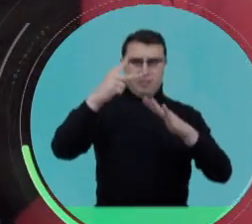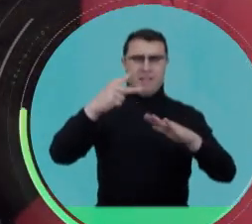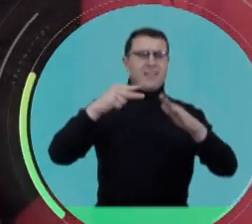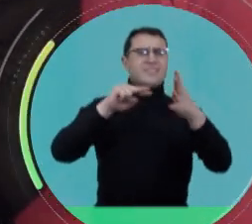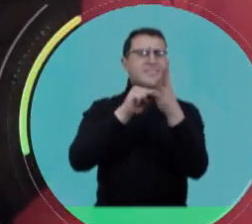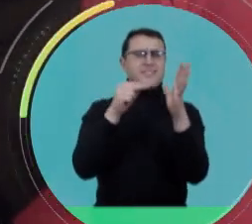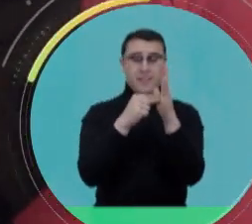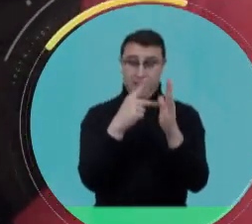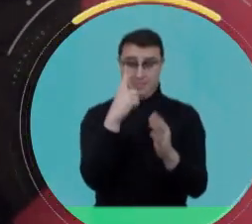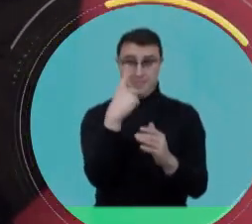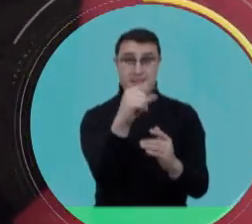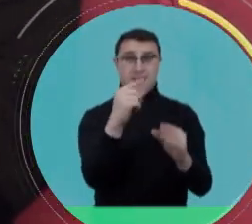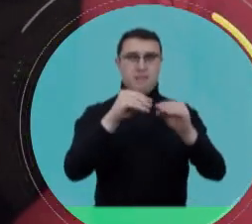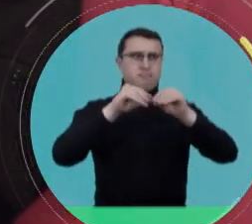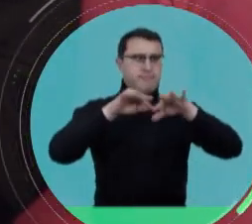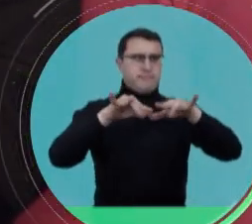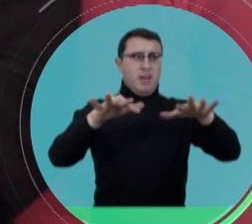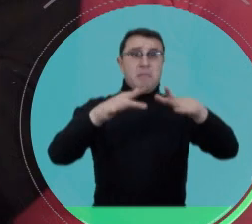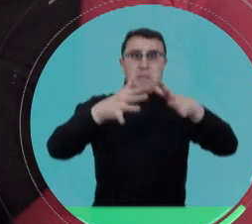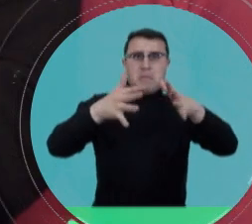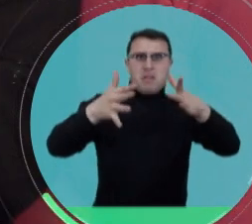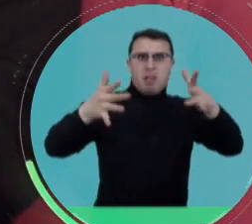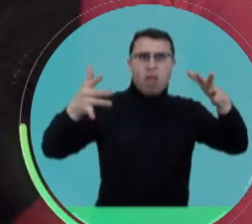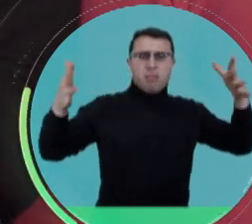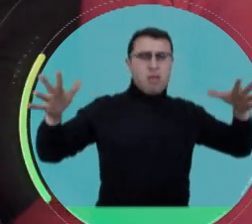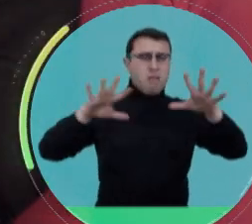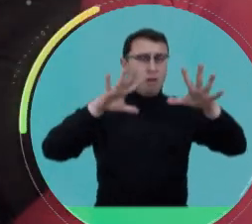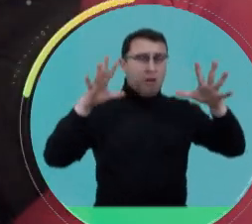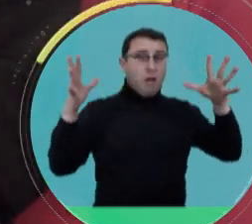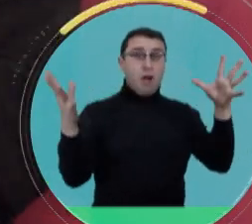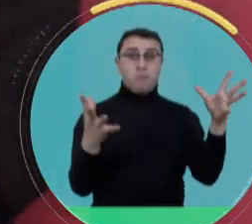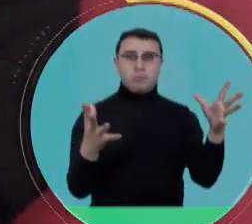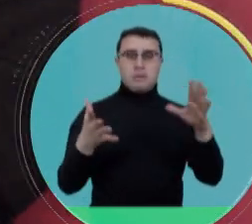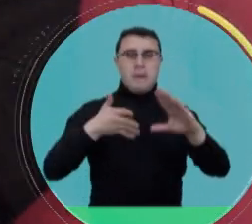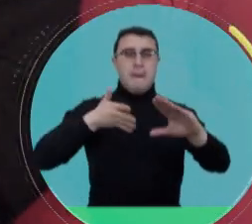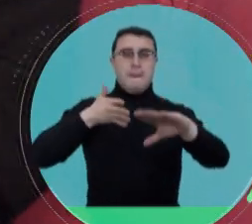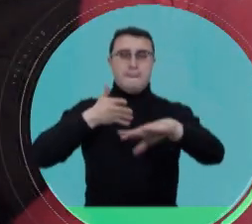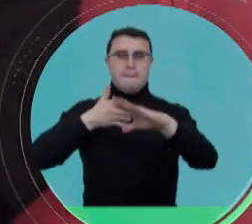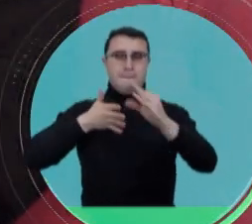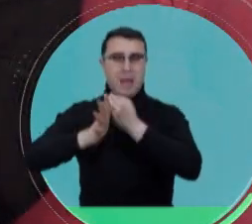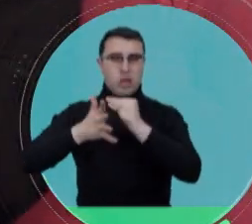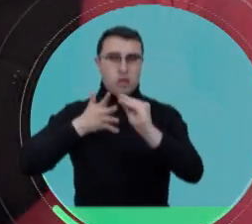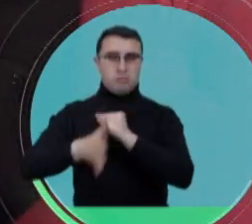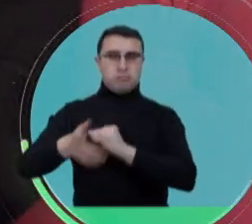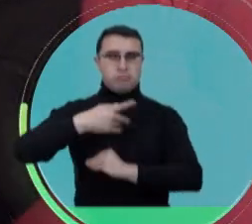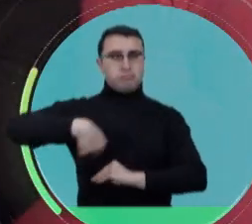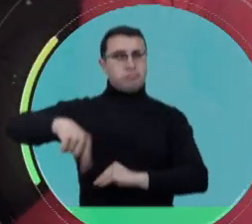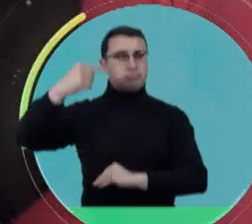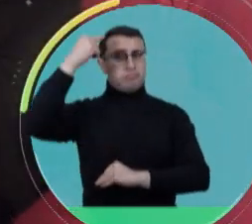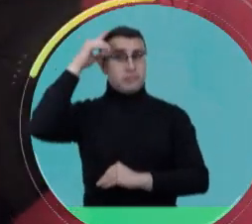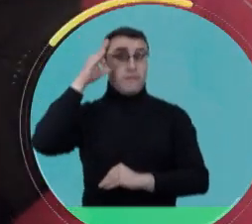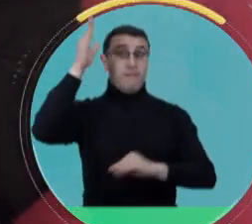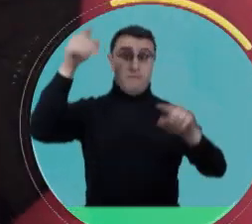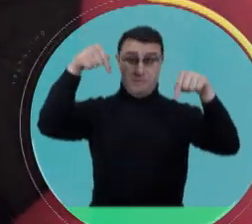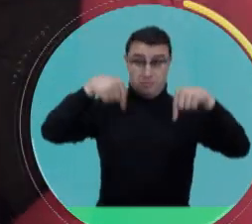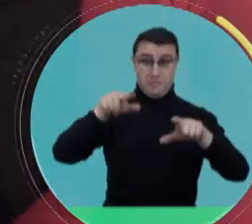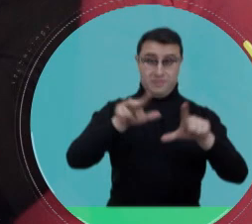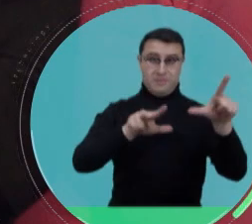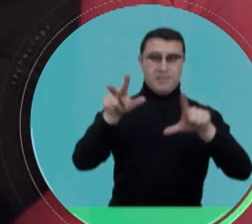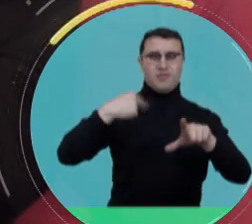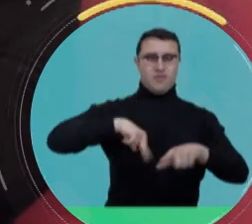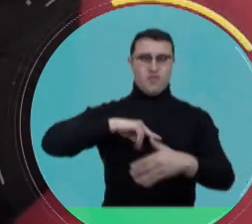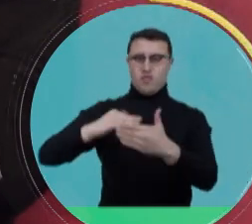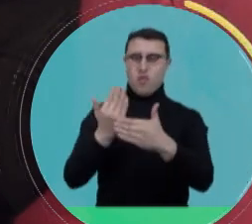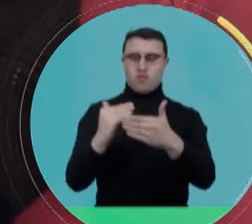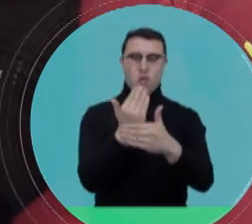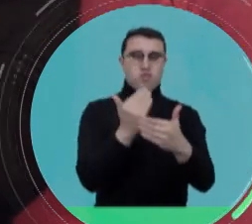tendencia es el aumento de la digitalización es algo que real mente todos los medios de comunicación tienen que ver hacia ya creo que en